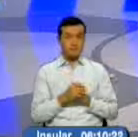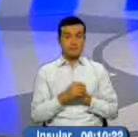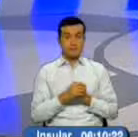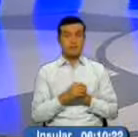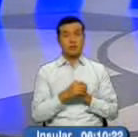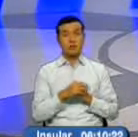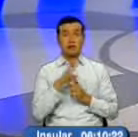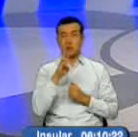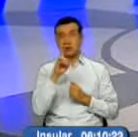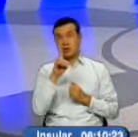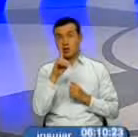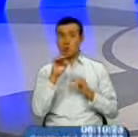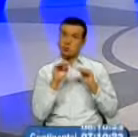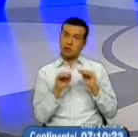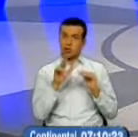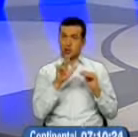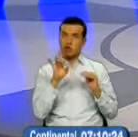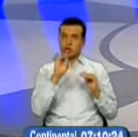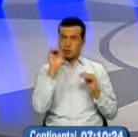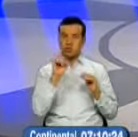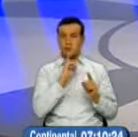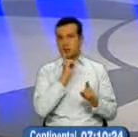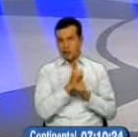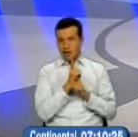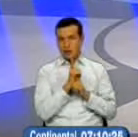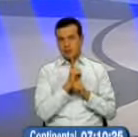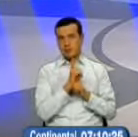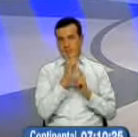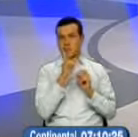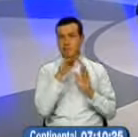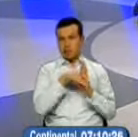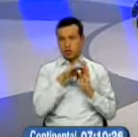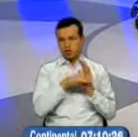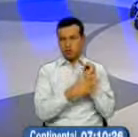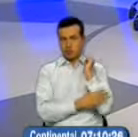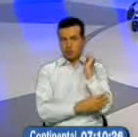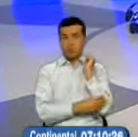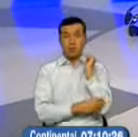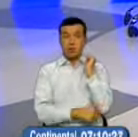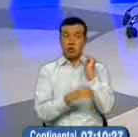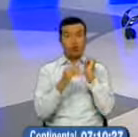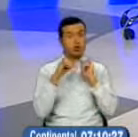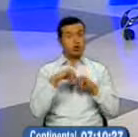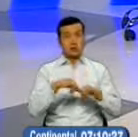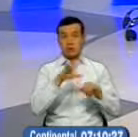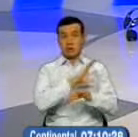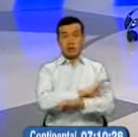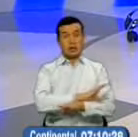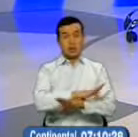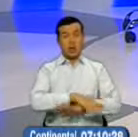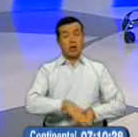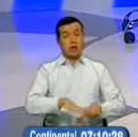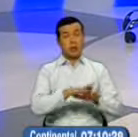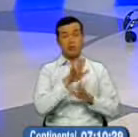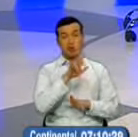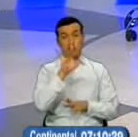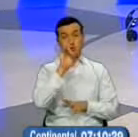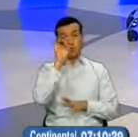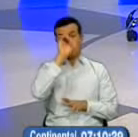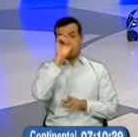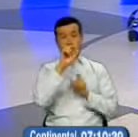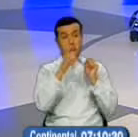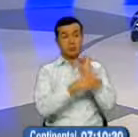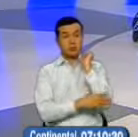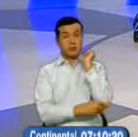importantísima entre el 61 uh-huh. al 38%, uh-huh. por cierto. Pero el 38% todavía es importante, y